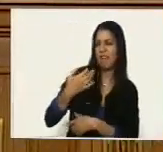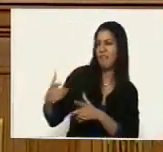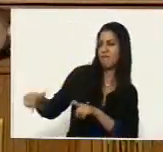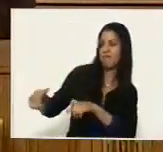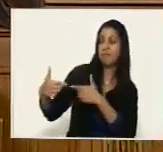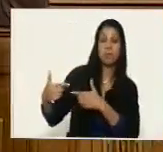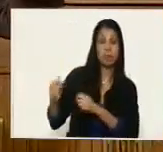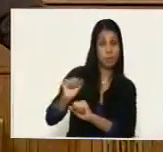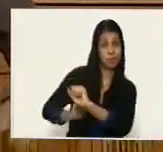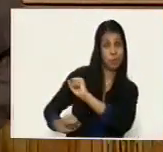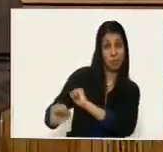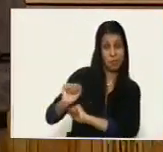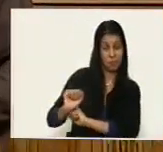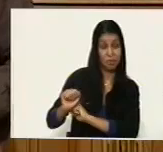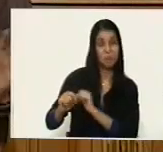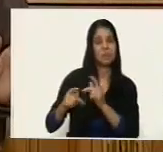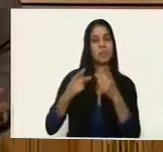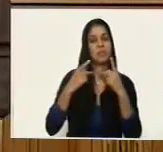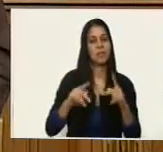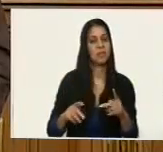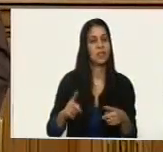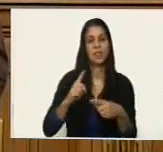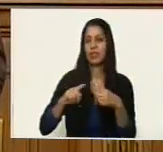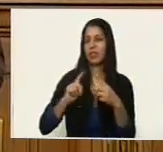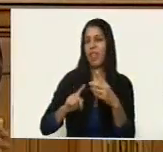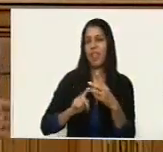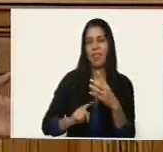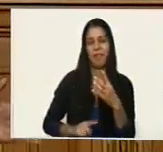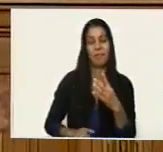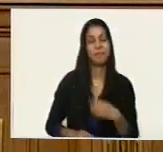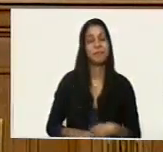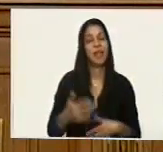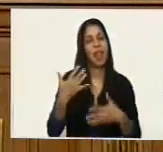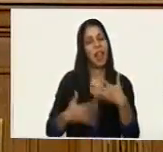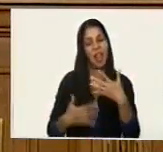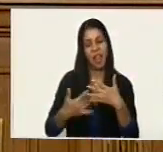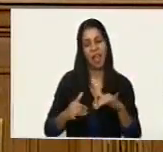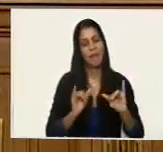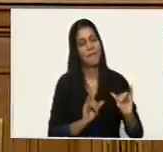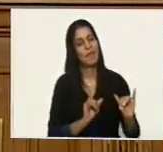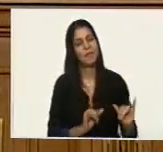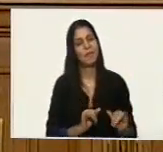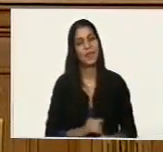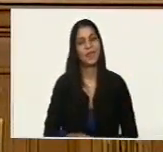etcétera, ¿verdad? La Gaceta de Caracas, todas esas cosas. Lo mismo.